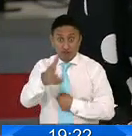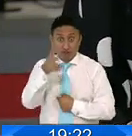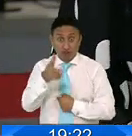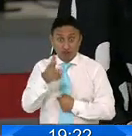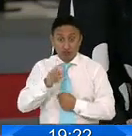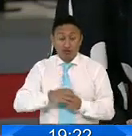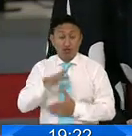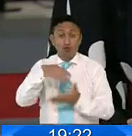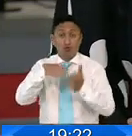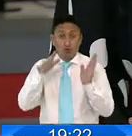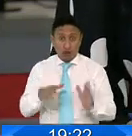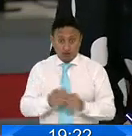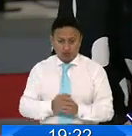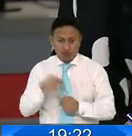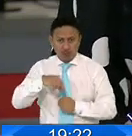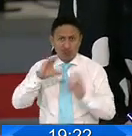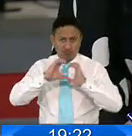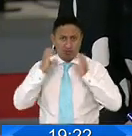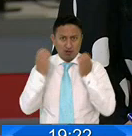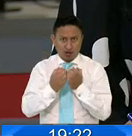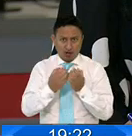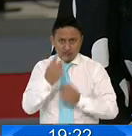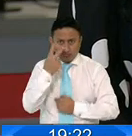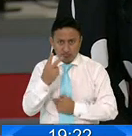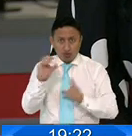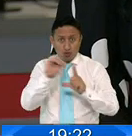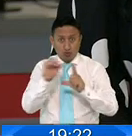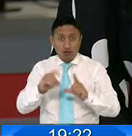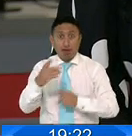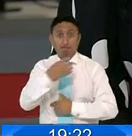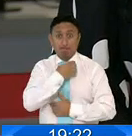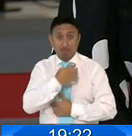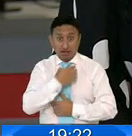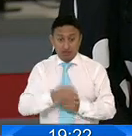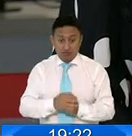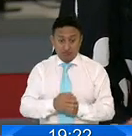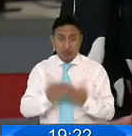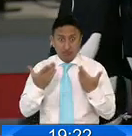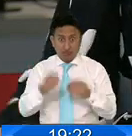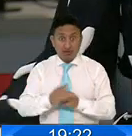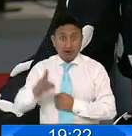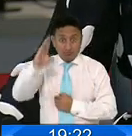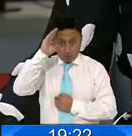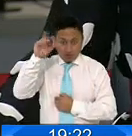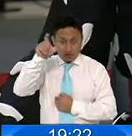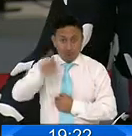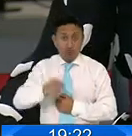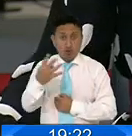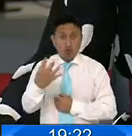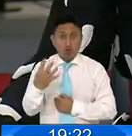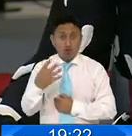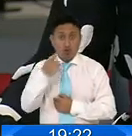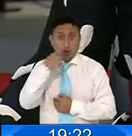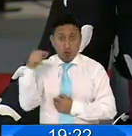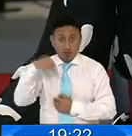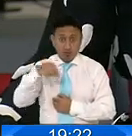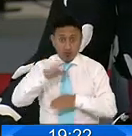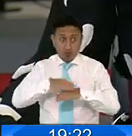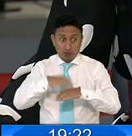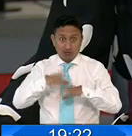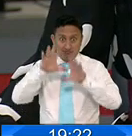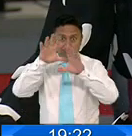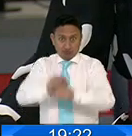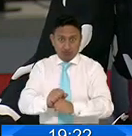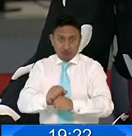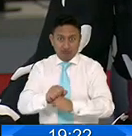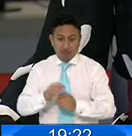cuando una estudiante recibía clases virtuales en Ambato. Luego de lo sucedido, la policía capturó a 4 hombres involucrados en el